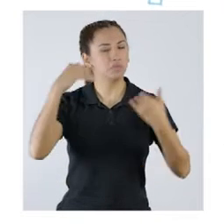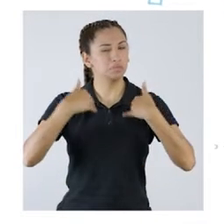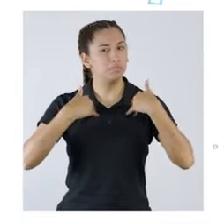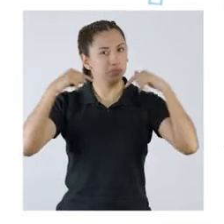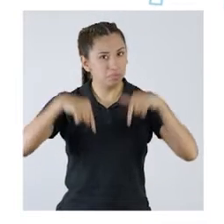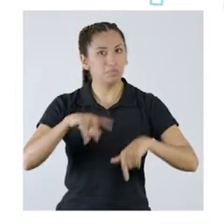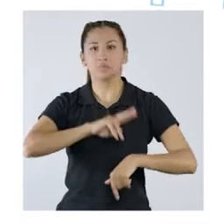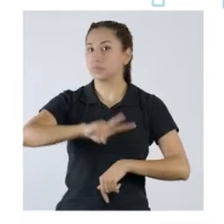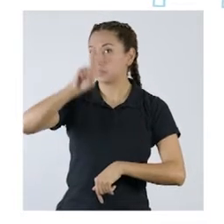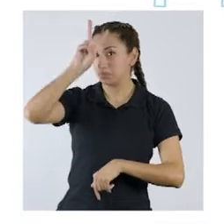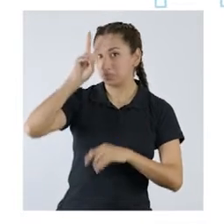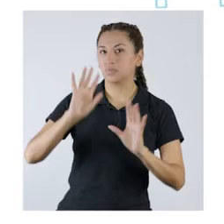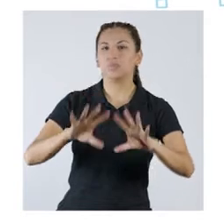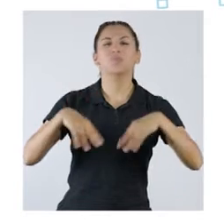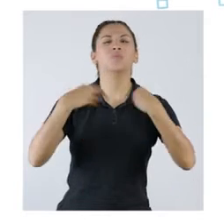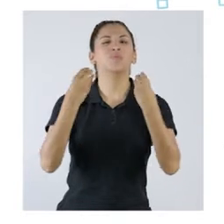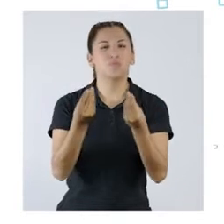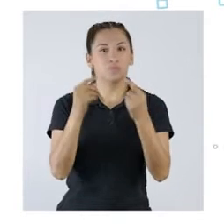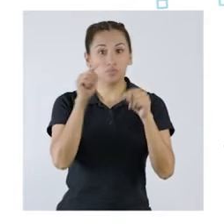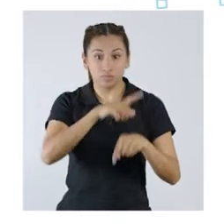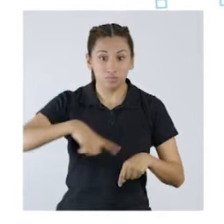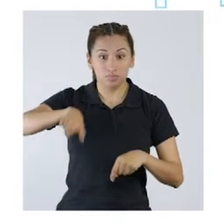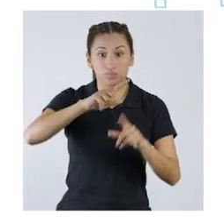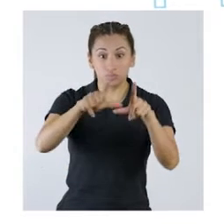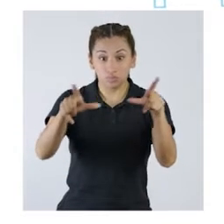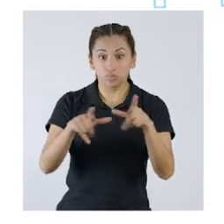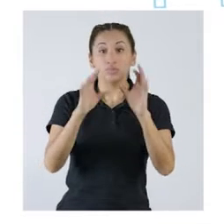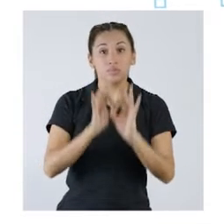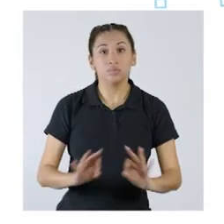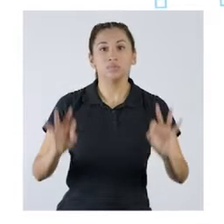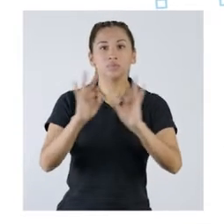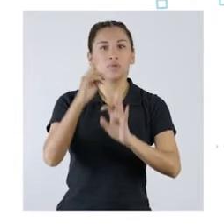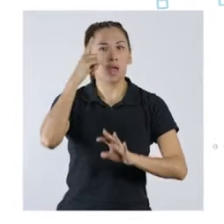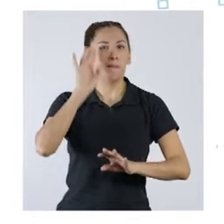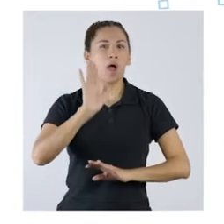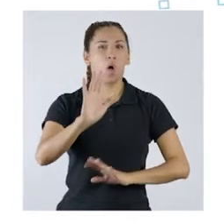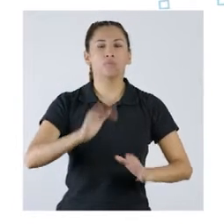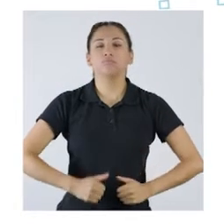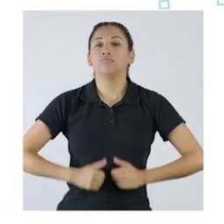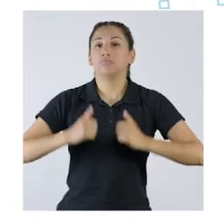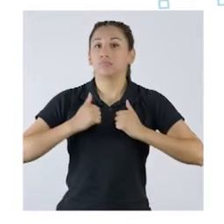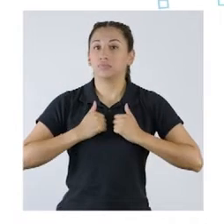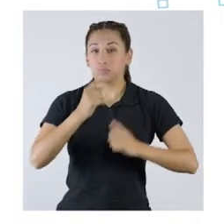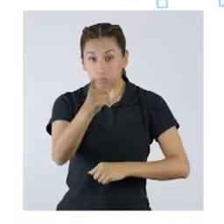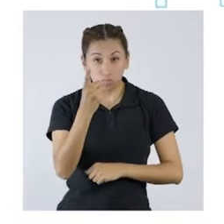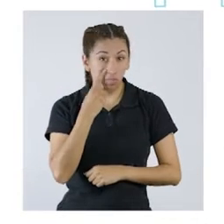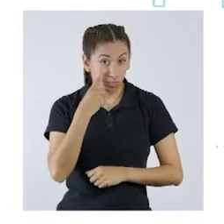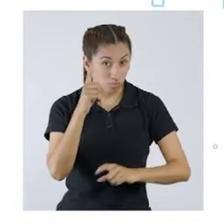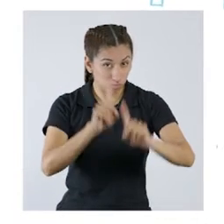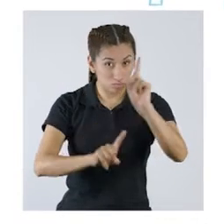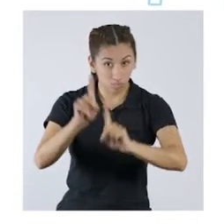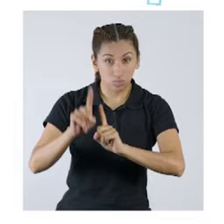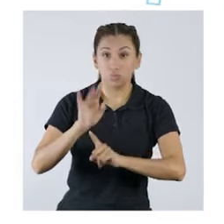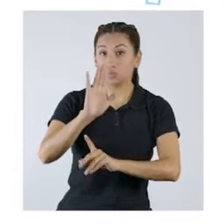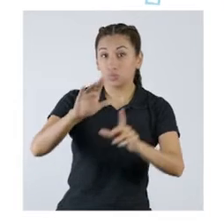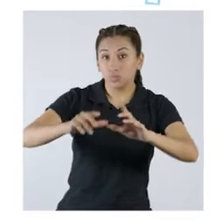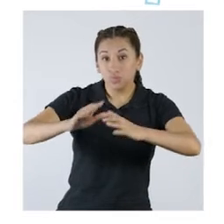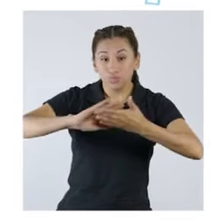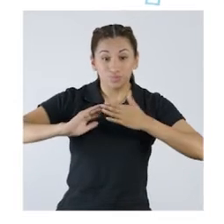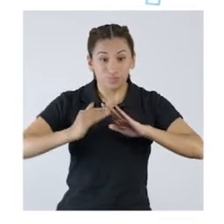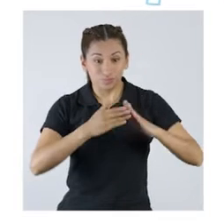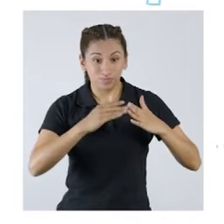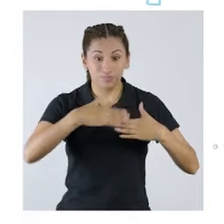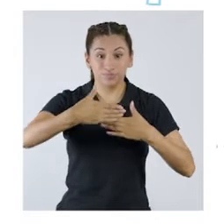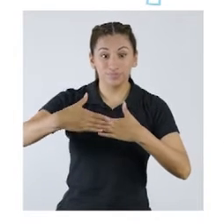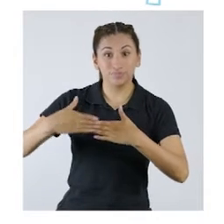en Perú? ¿Por qué son tan importantes para la vida? ¿Conoces alguno en tu